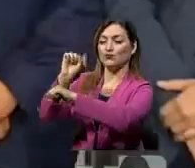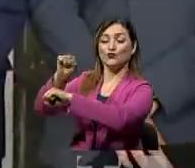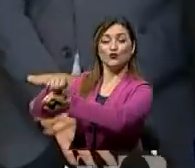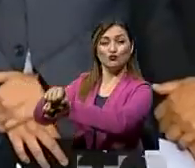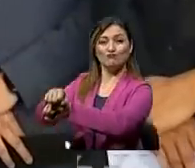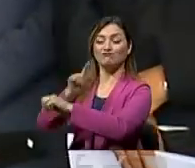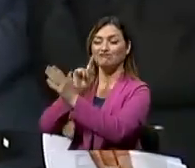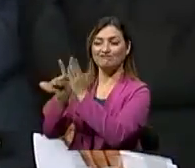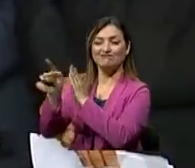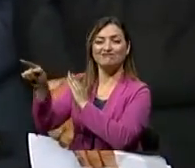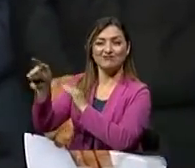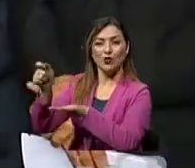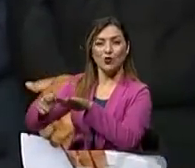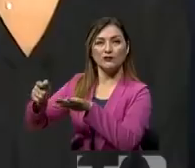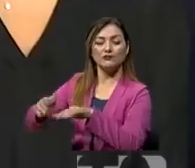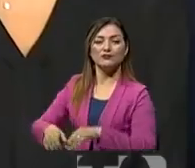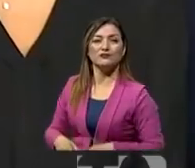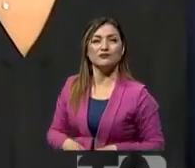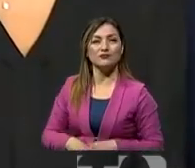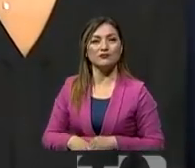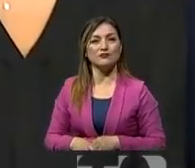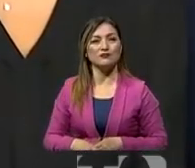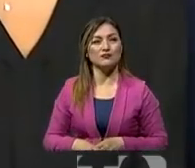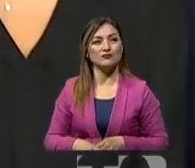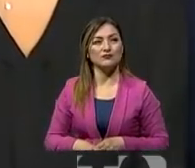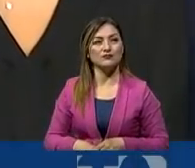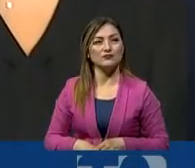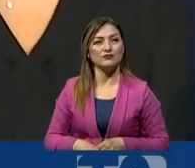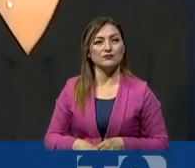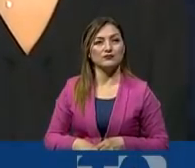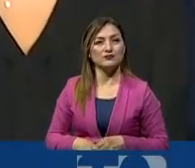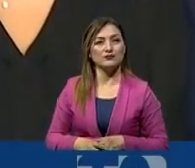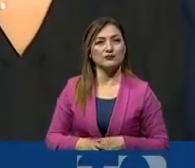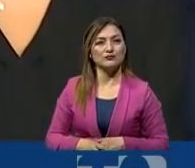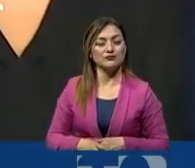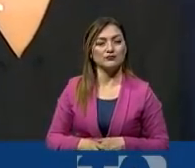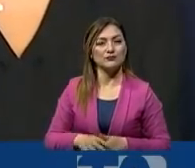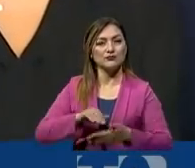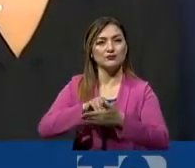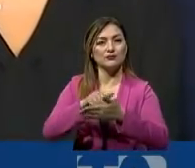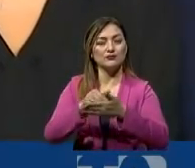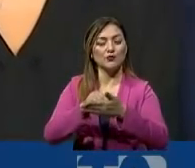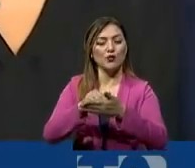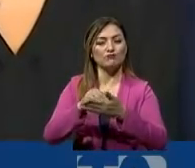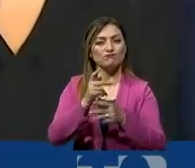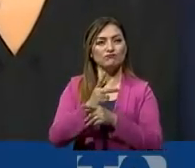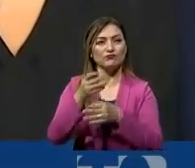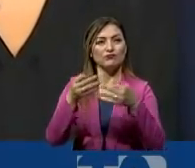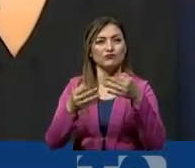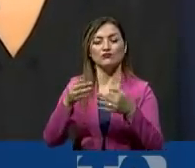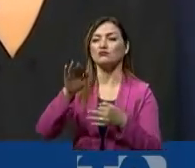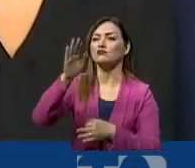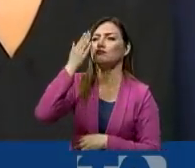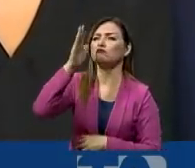dice tomar acciones. Promoveremos todas las acciones para que los miembros del Consejo de la Judicatura expliquen qué